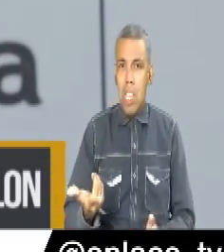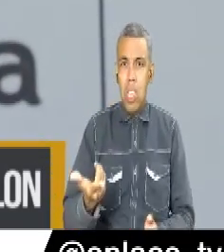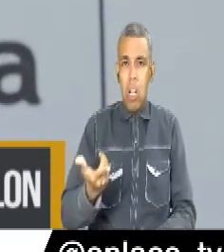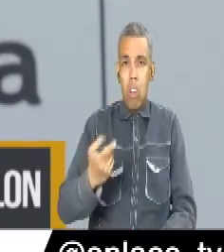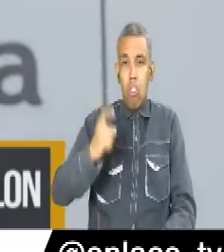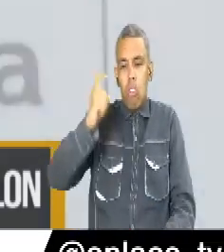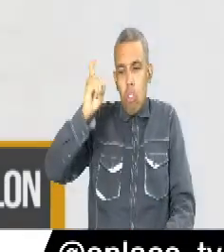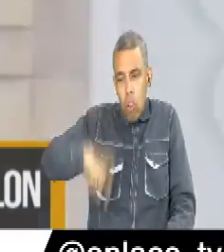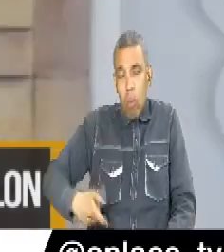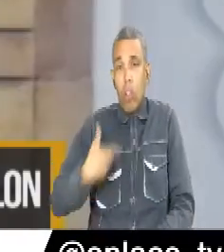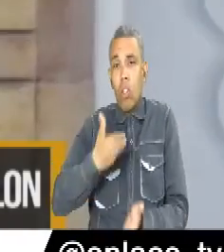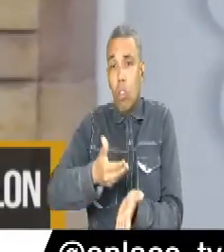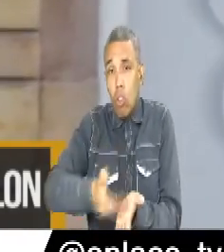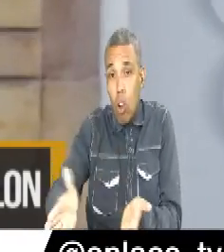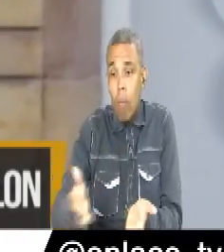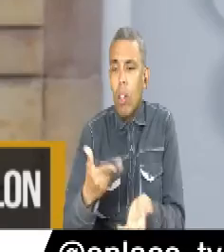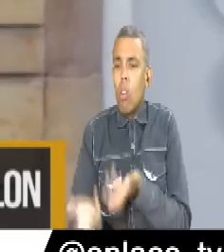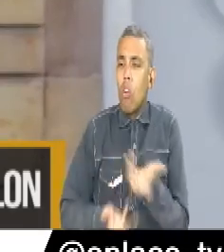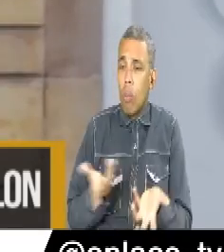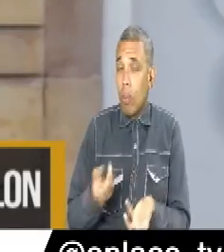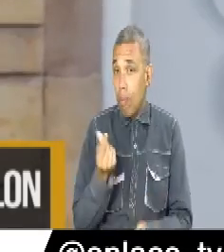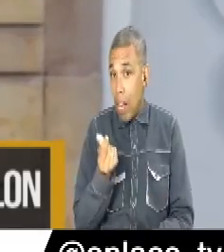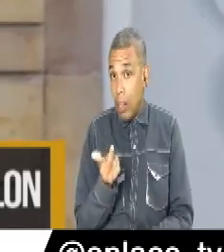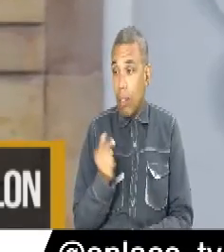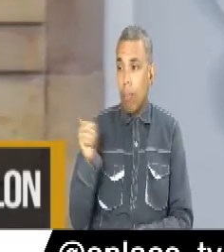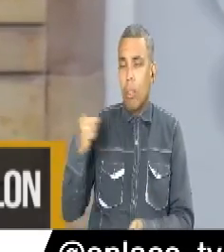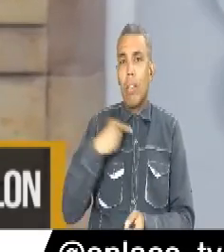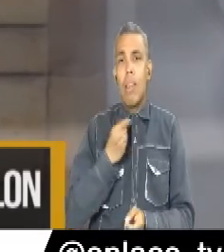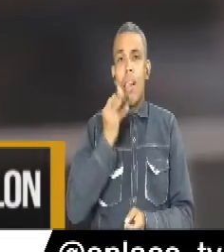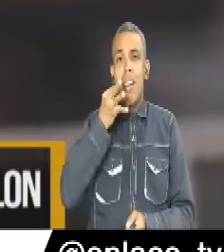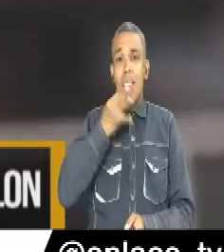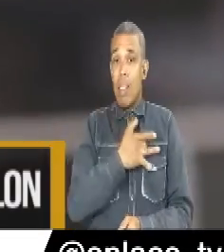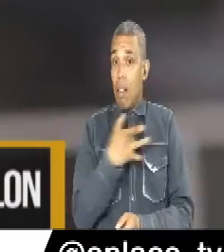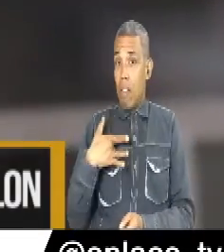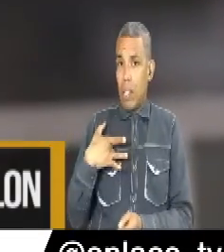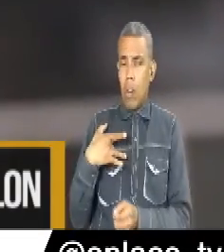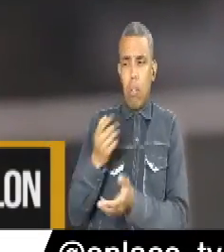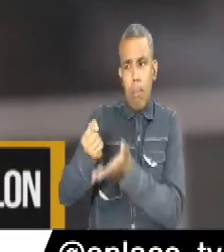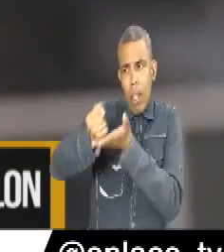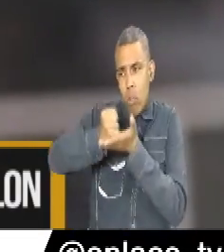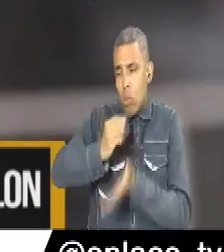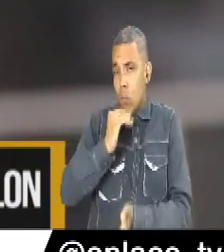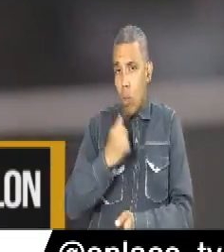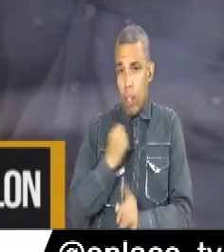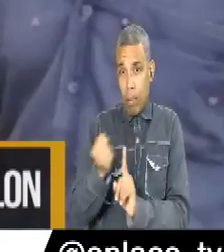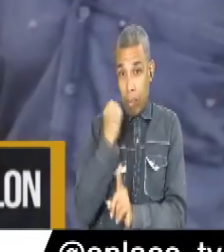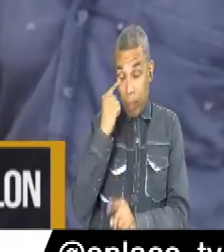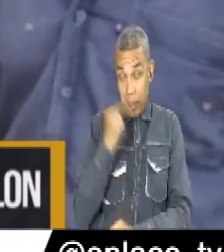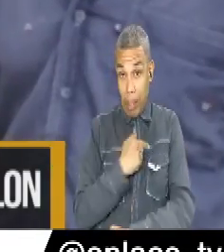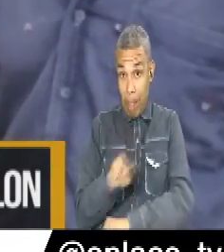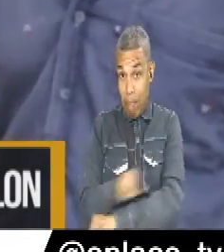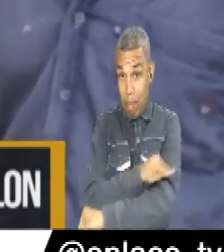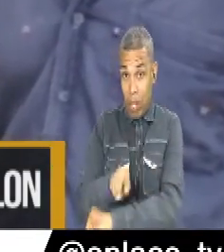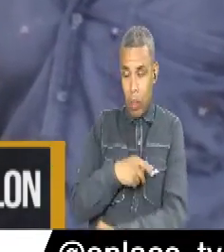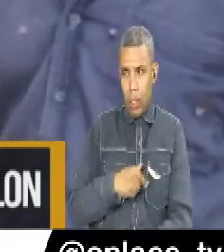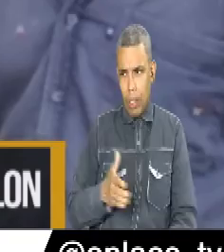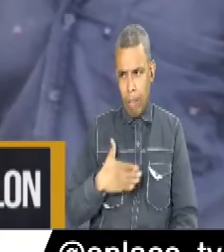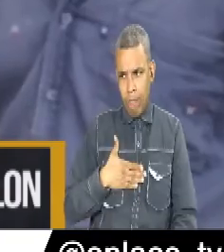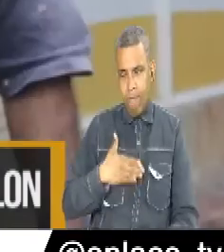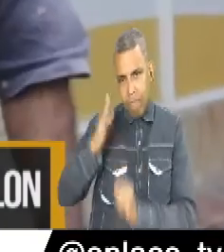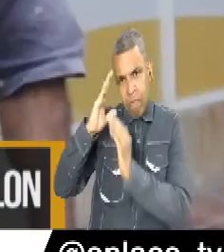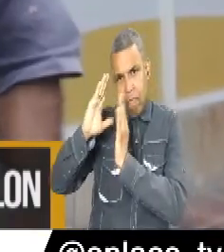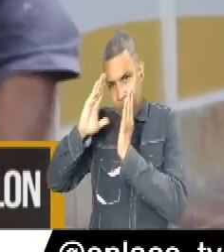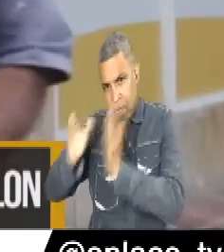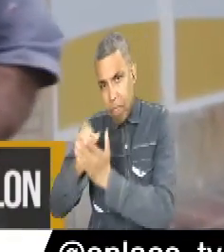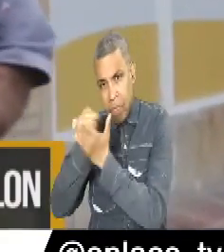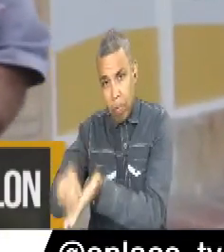con qué la voy a comprar. La Personería Municipal atendió el caso y le brindó asesorías para que el usuario pueda recibir lo solicitado. Sin